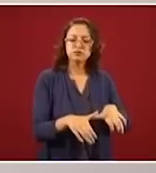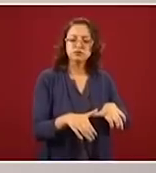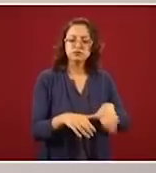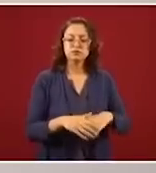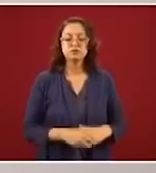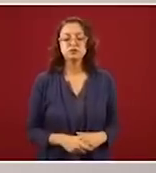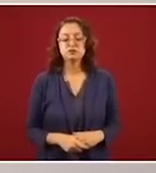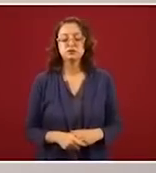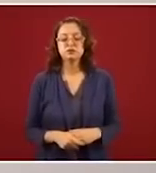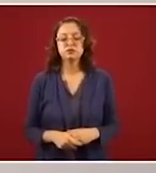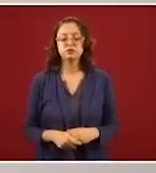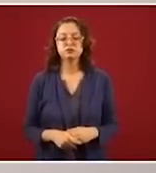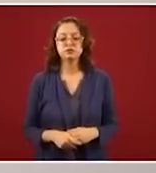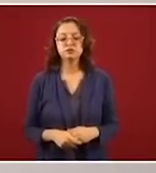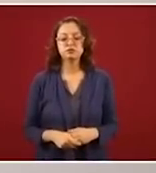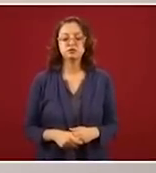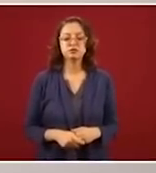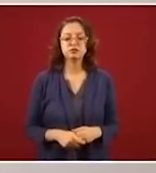y ya no tiene